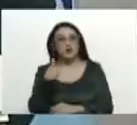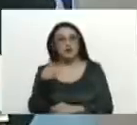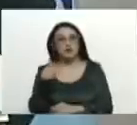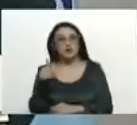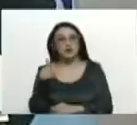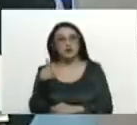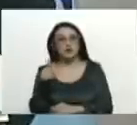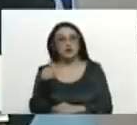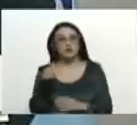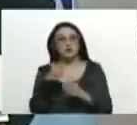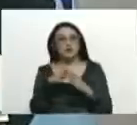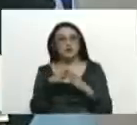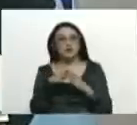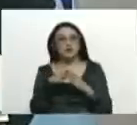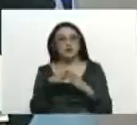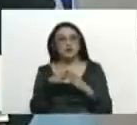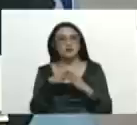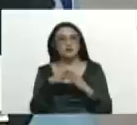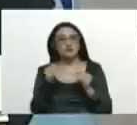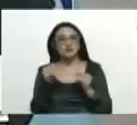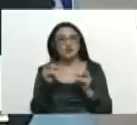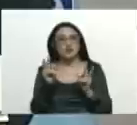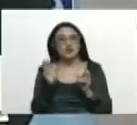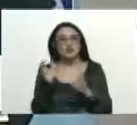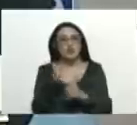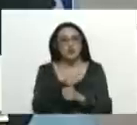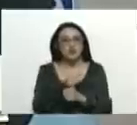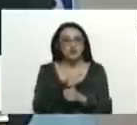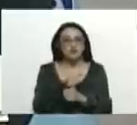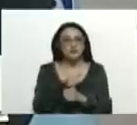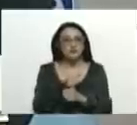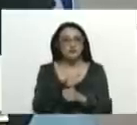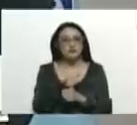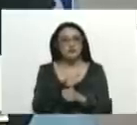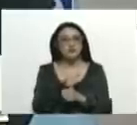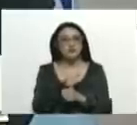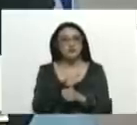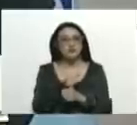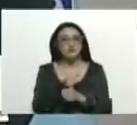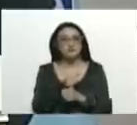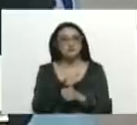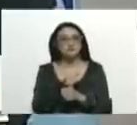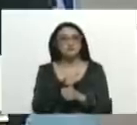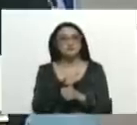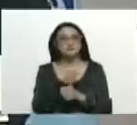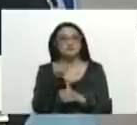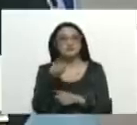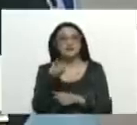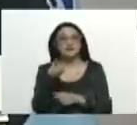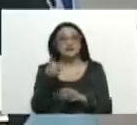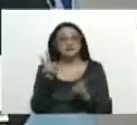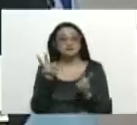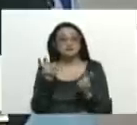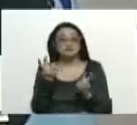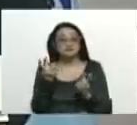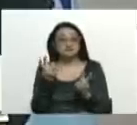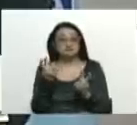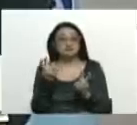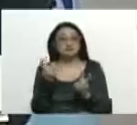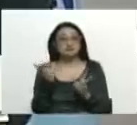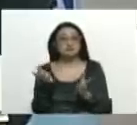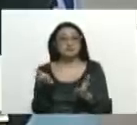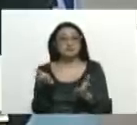de todas estas nuevos hallazgos porque al final esto es un acto yo lo veo así